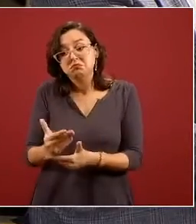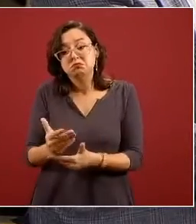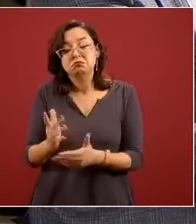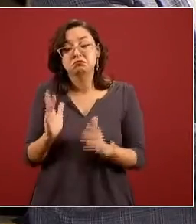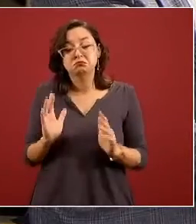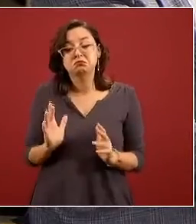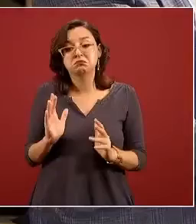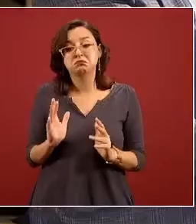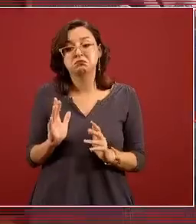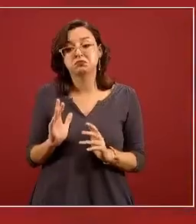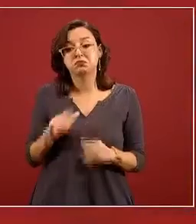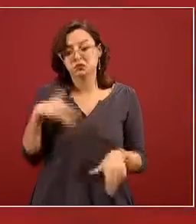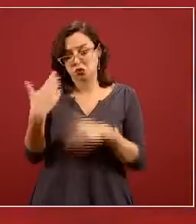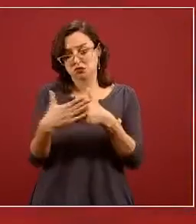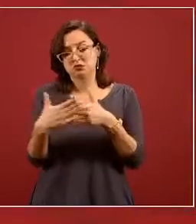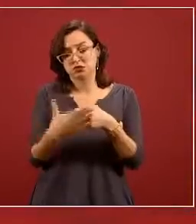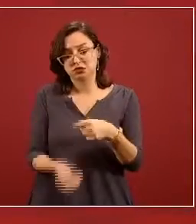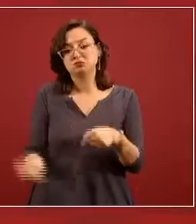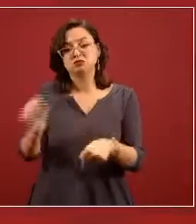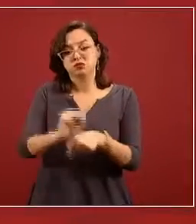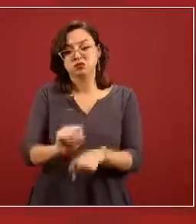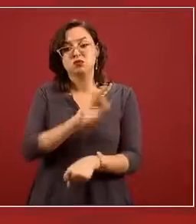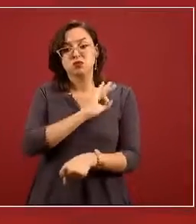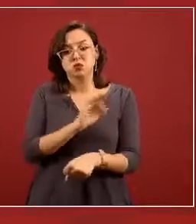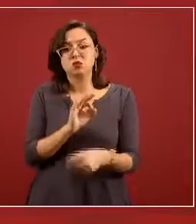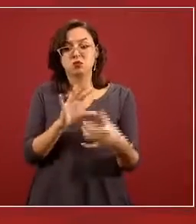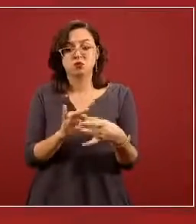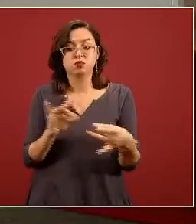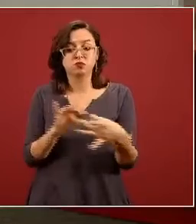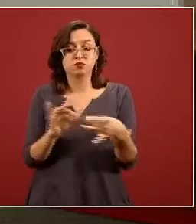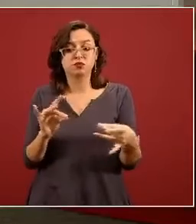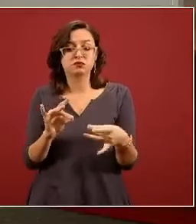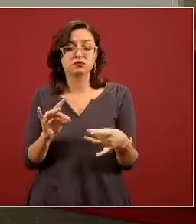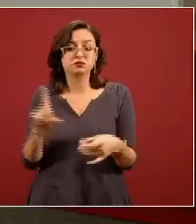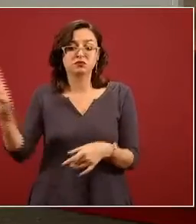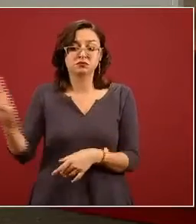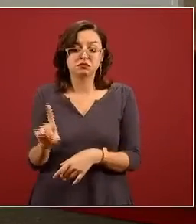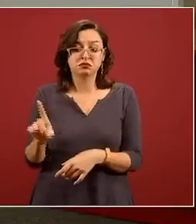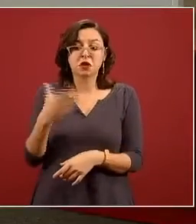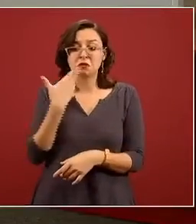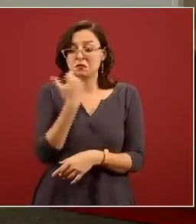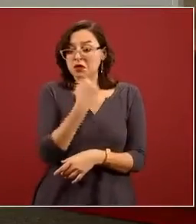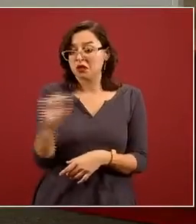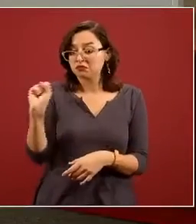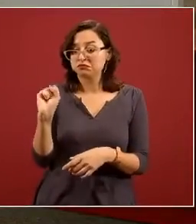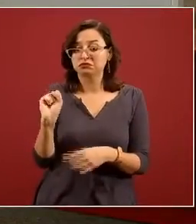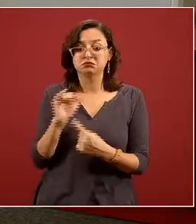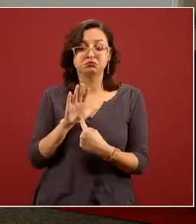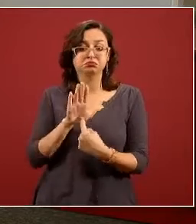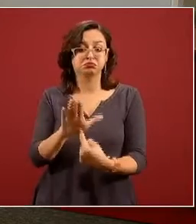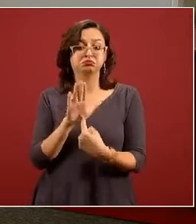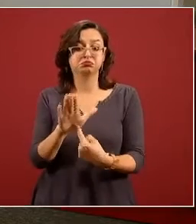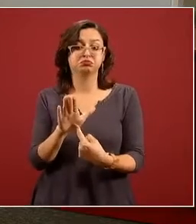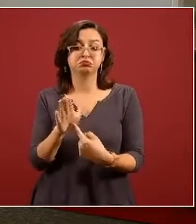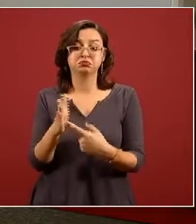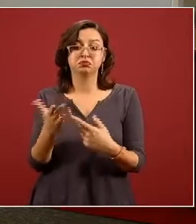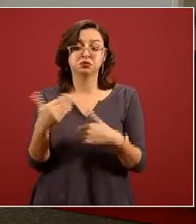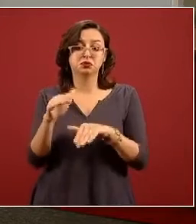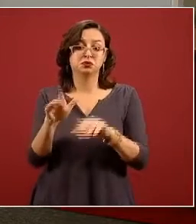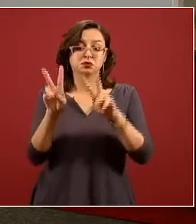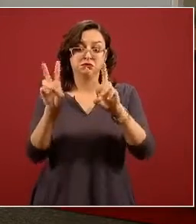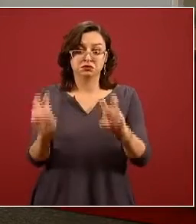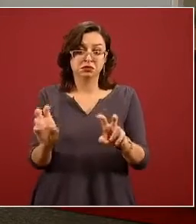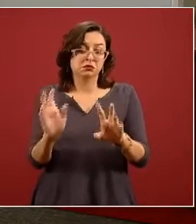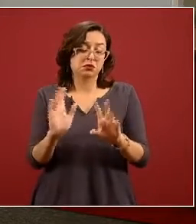de la semana algún colega especialista en el área que nos pueda traer una presentación en relación al tema